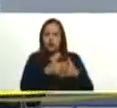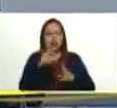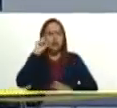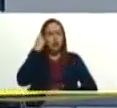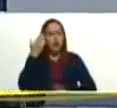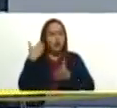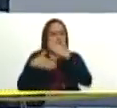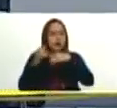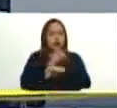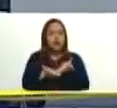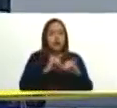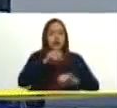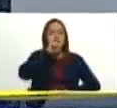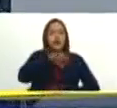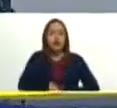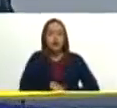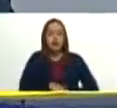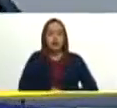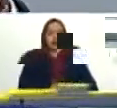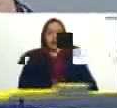que él fue el final de la historia.